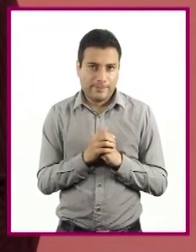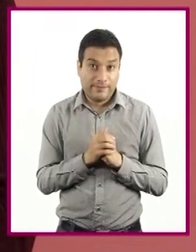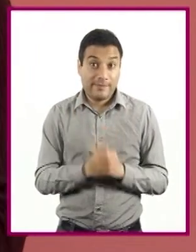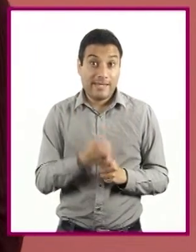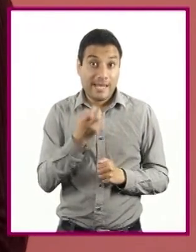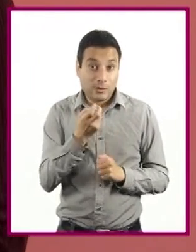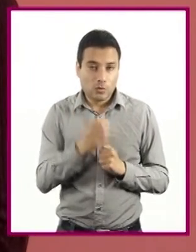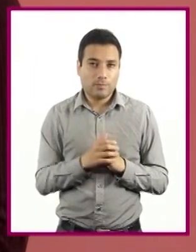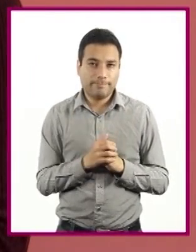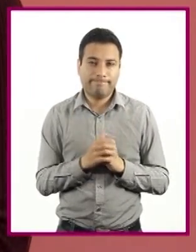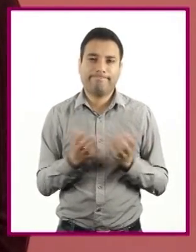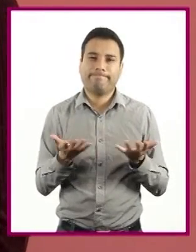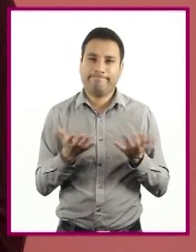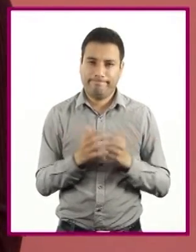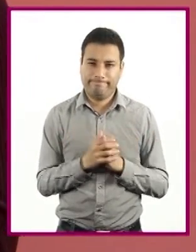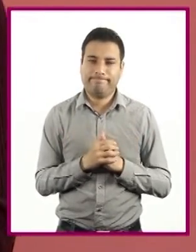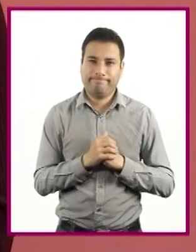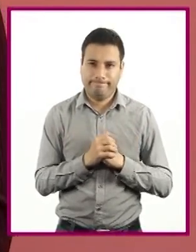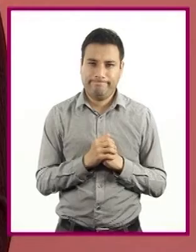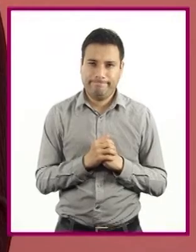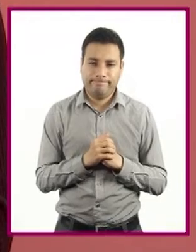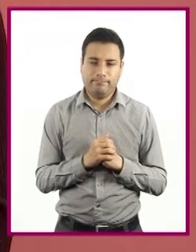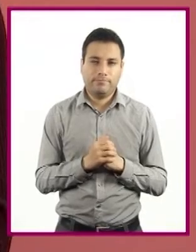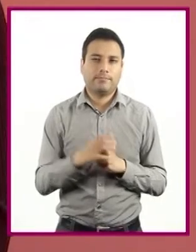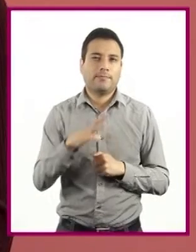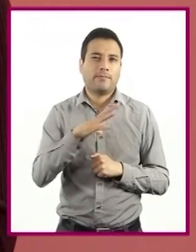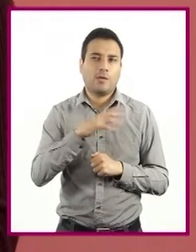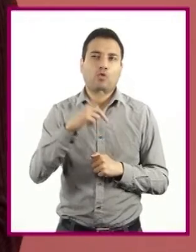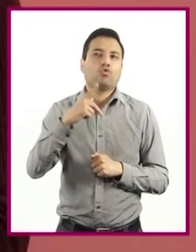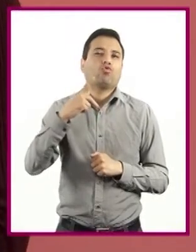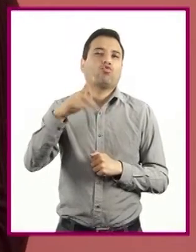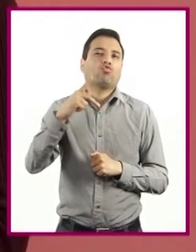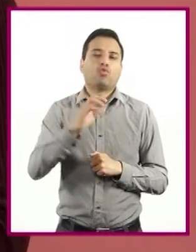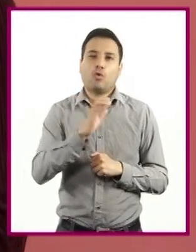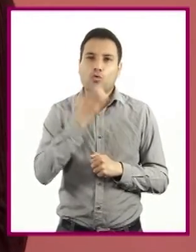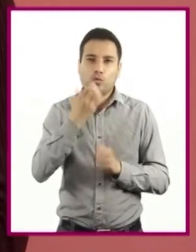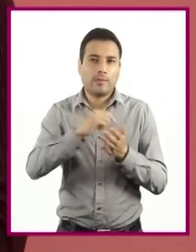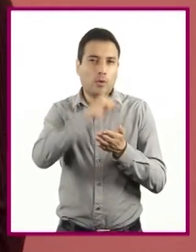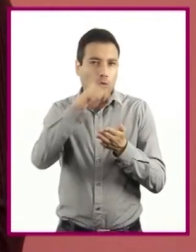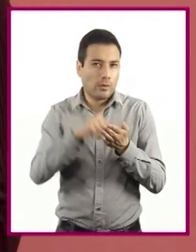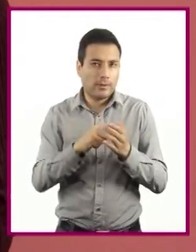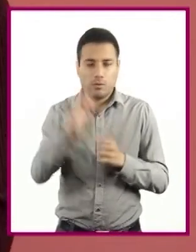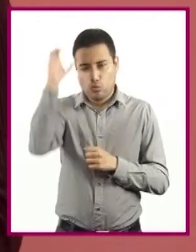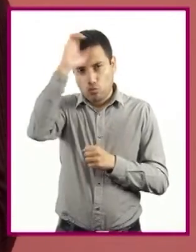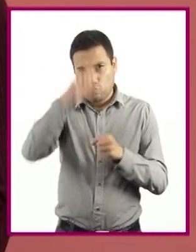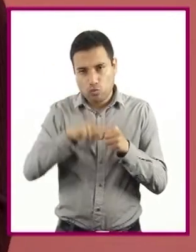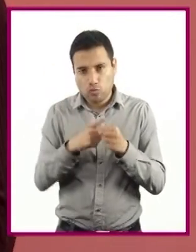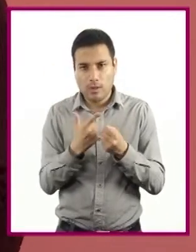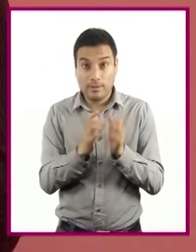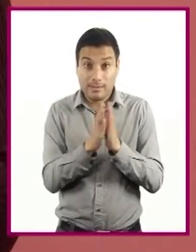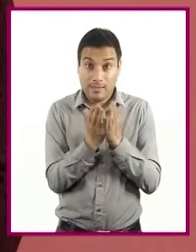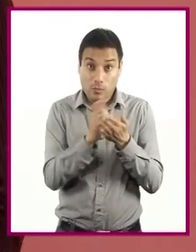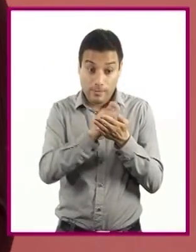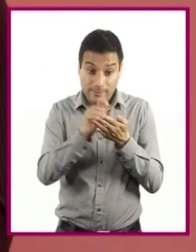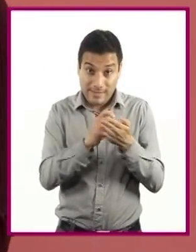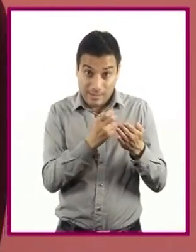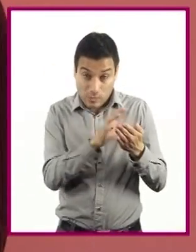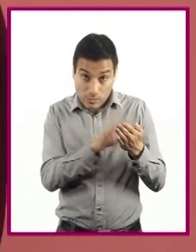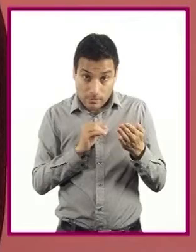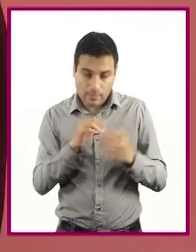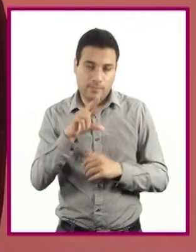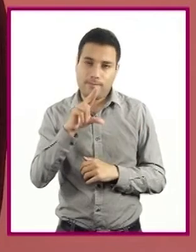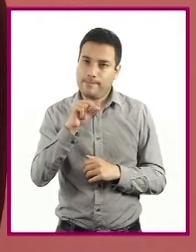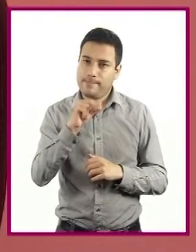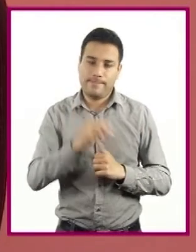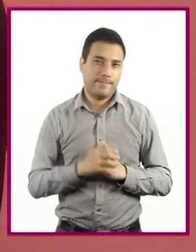los regionalismos. Estos son parte de los folclores locales, no del legado escrito que se ha acumulado y preservado